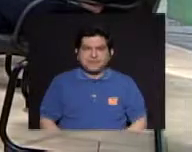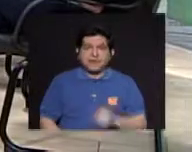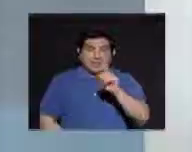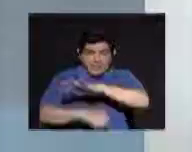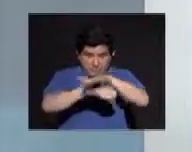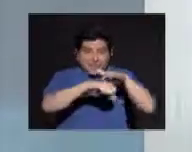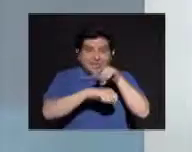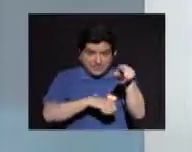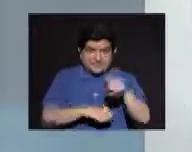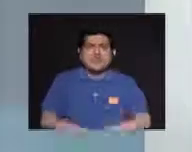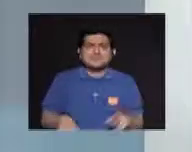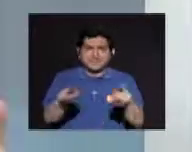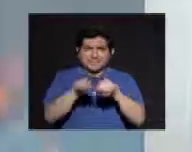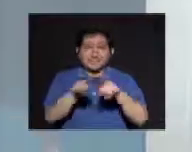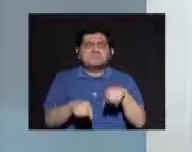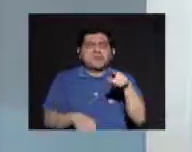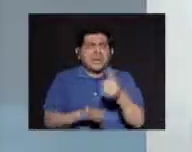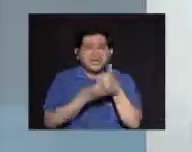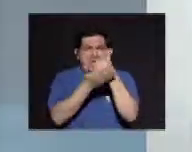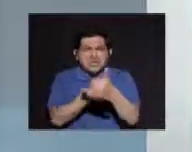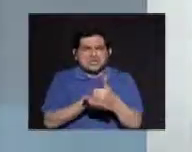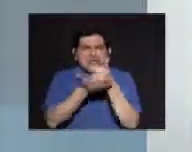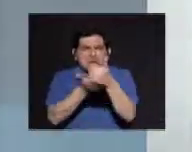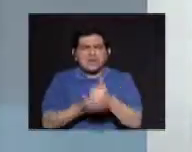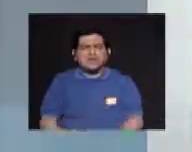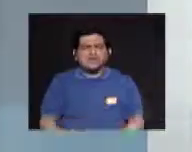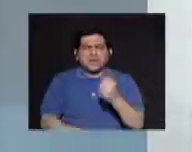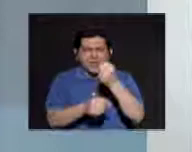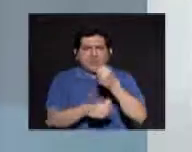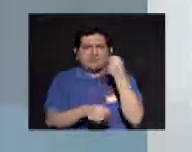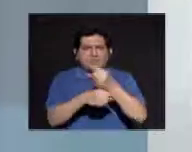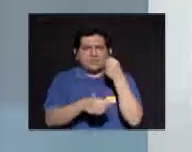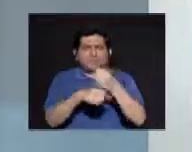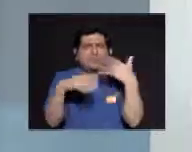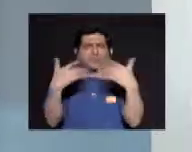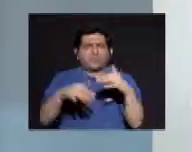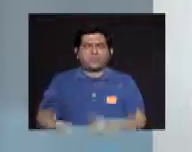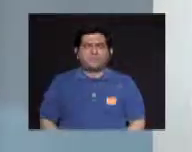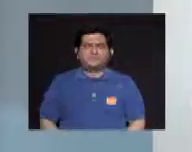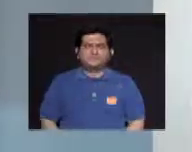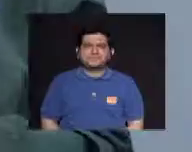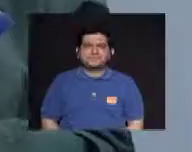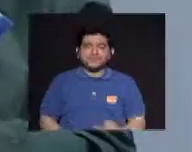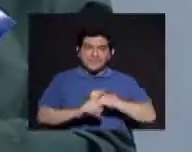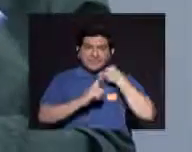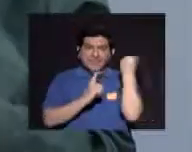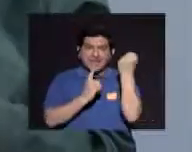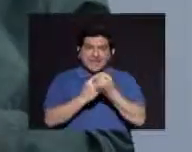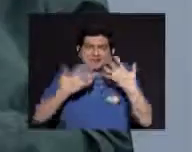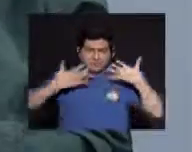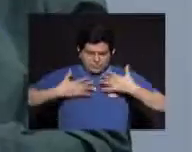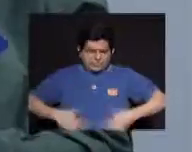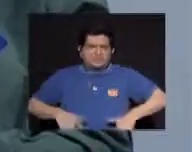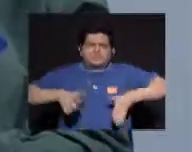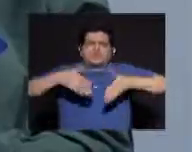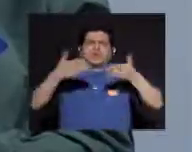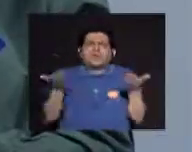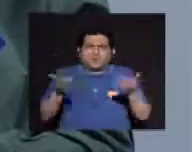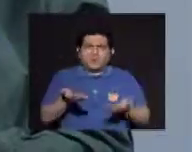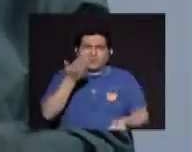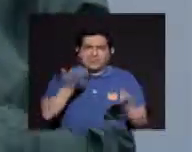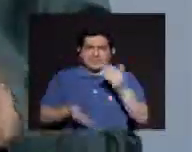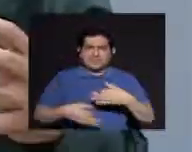era de una de las islas también, entonces ella también estuvo ayudando y fue algo como en lo que se trabajó bastante. ¿Cómo estuvo el asunto del